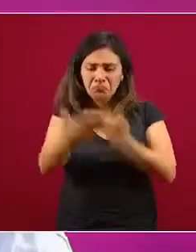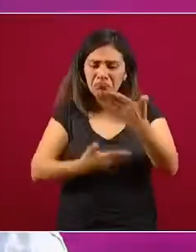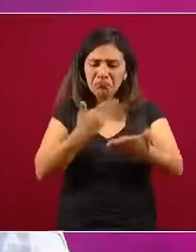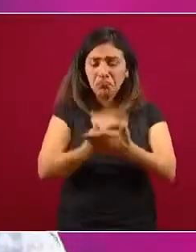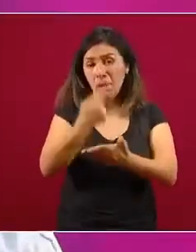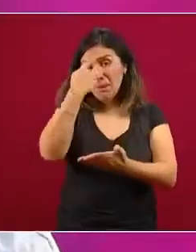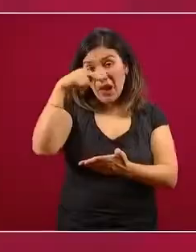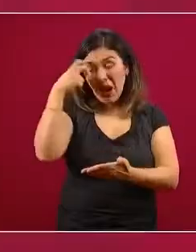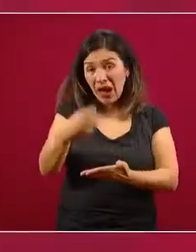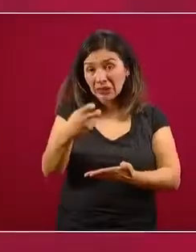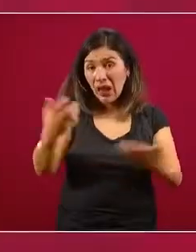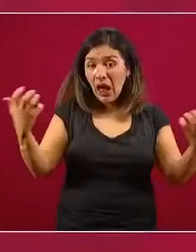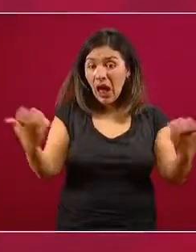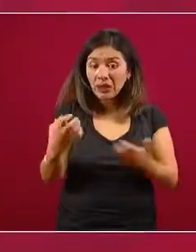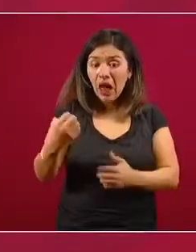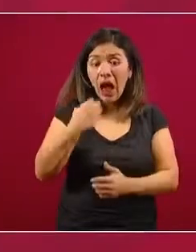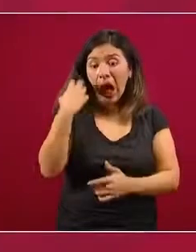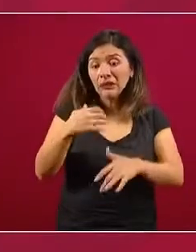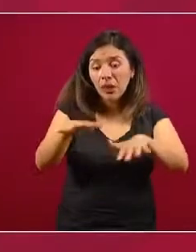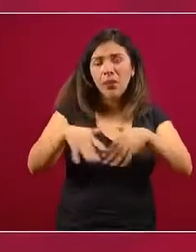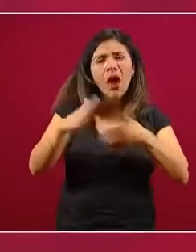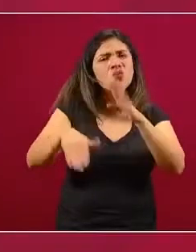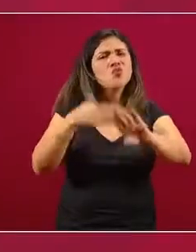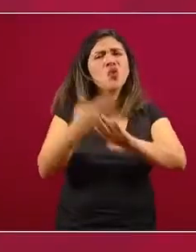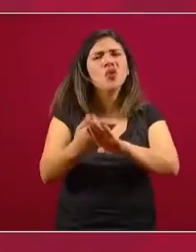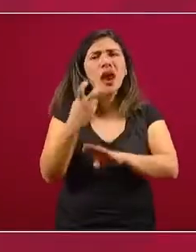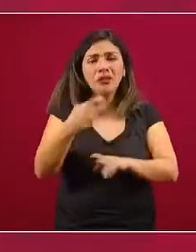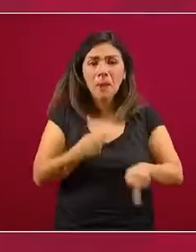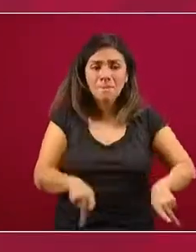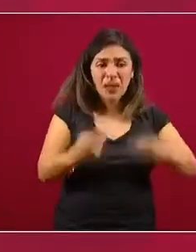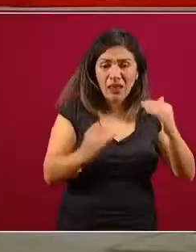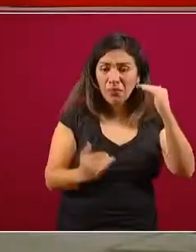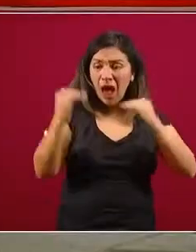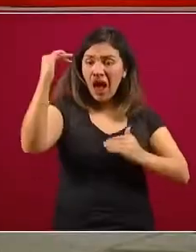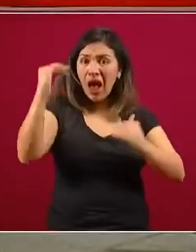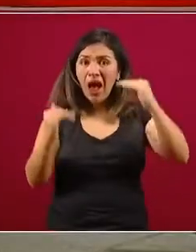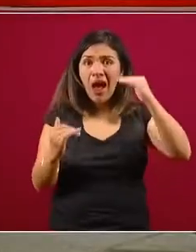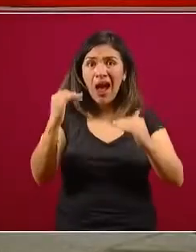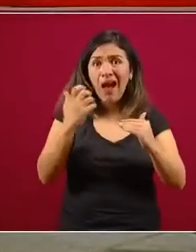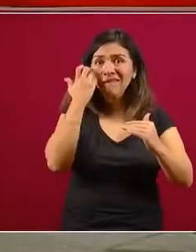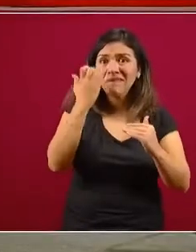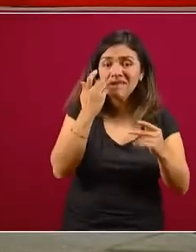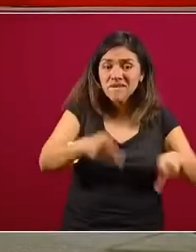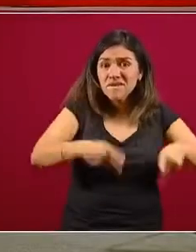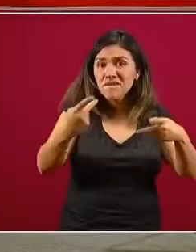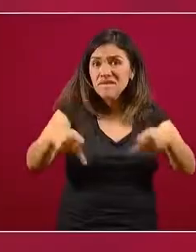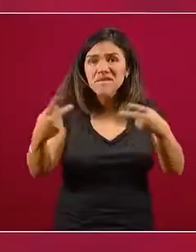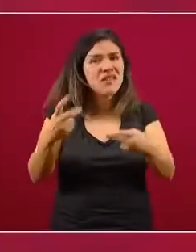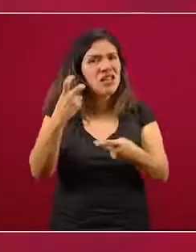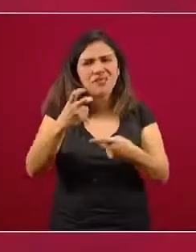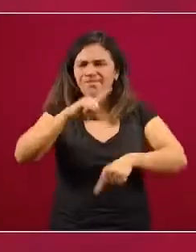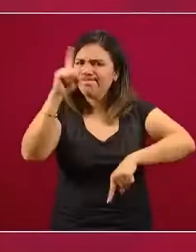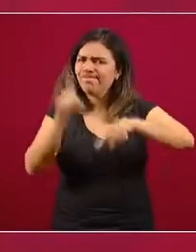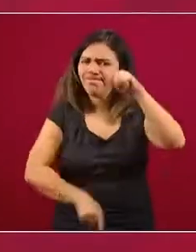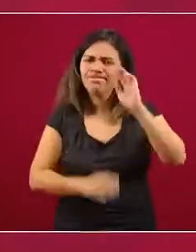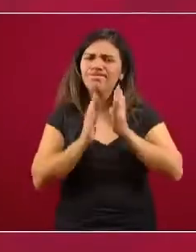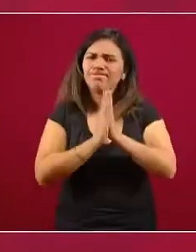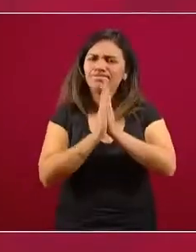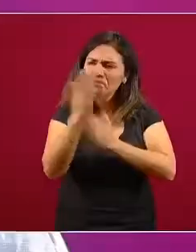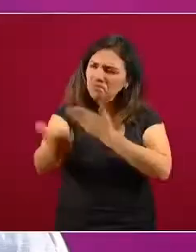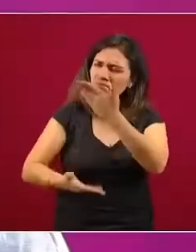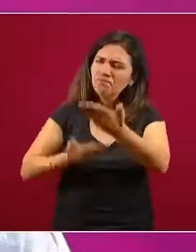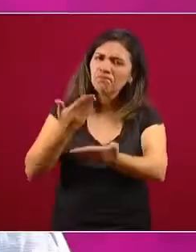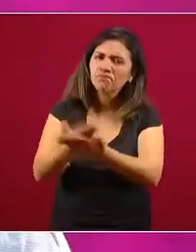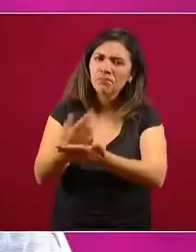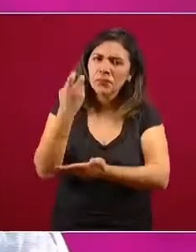que la Asamblea se pronunciara en contra de la especulación comercial de los productos farmacéuticos y otros insumos